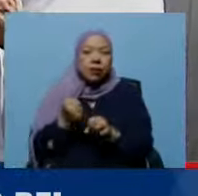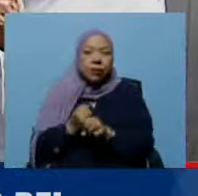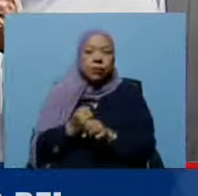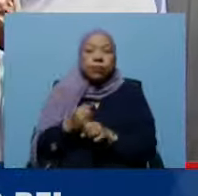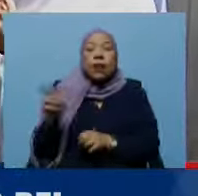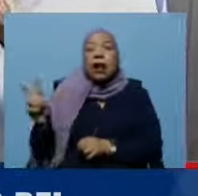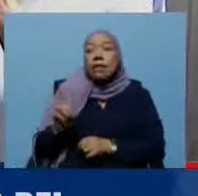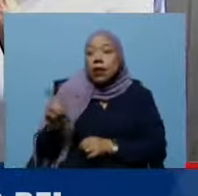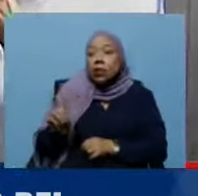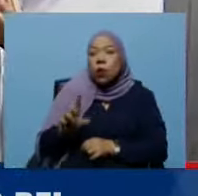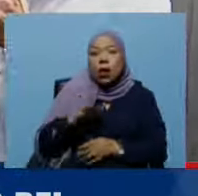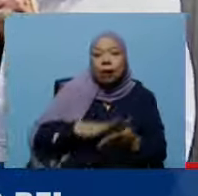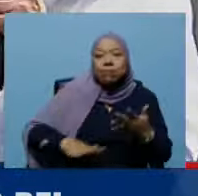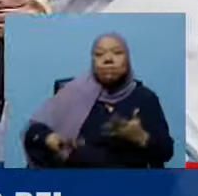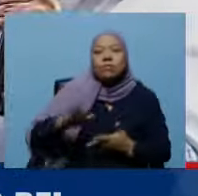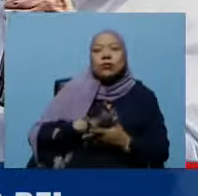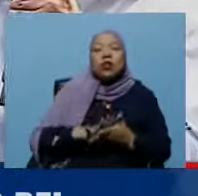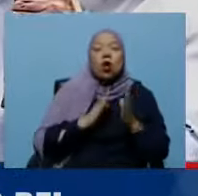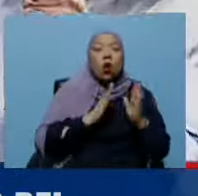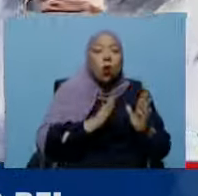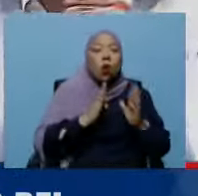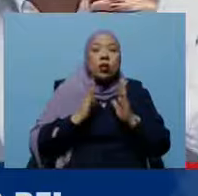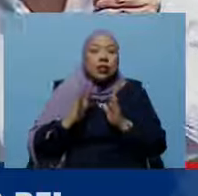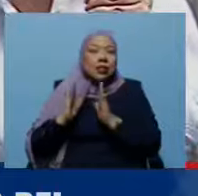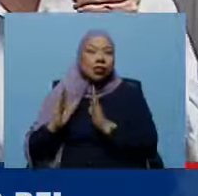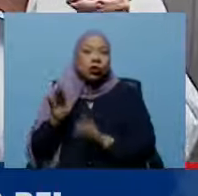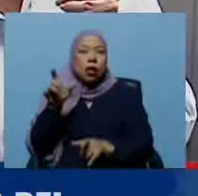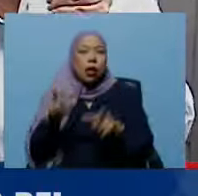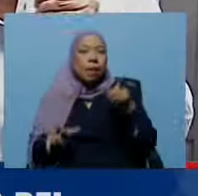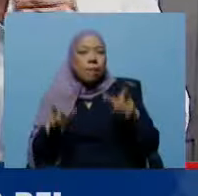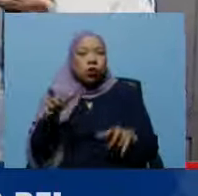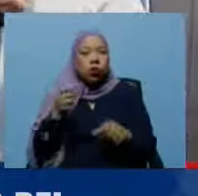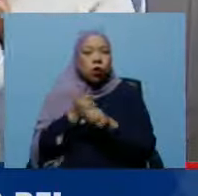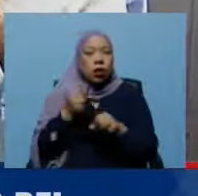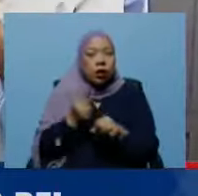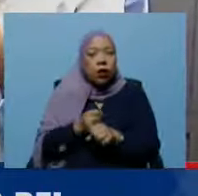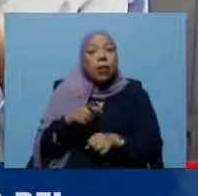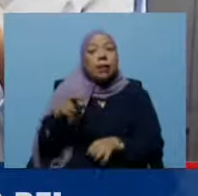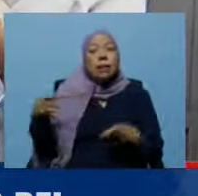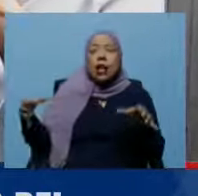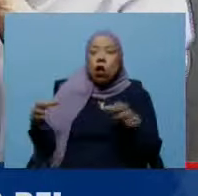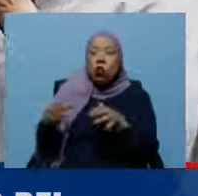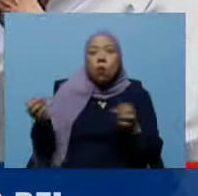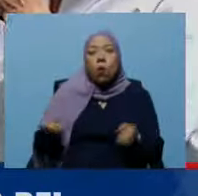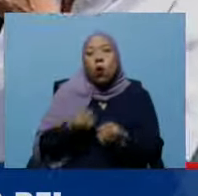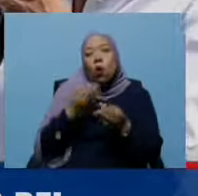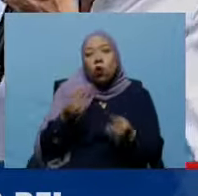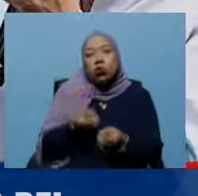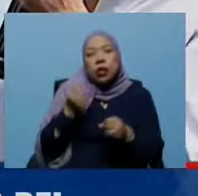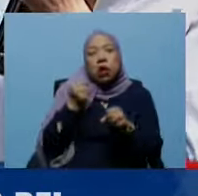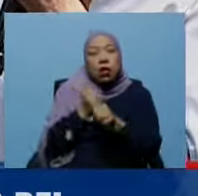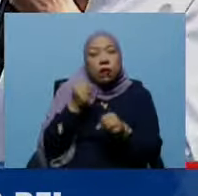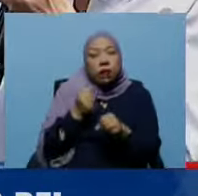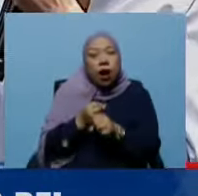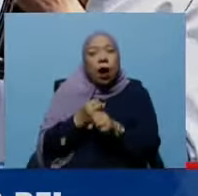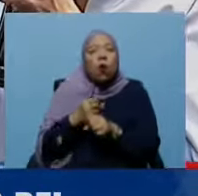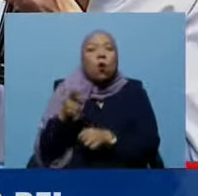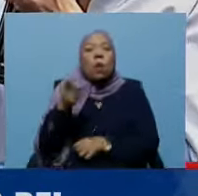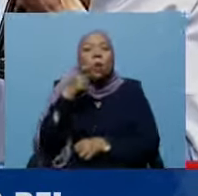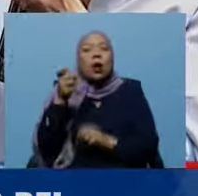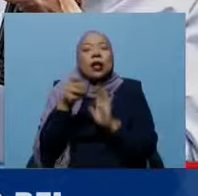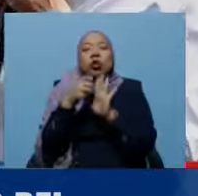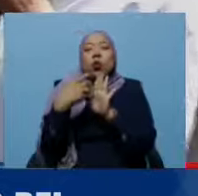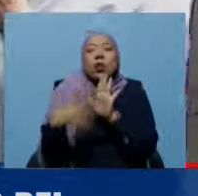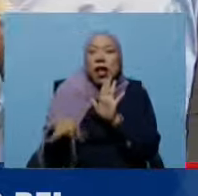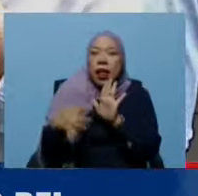los trabajadores, de la organización de los trabajadores, de los consejos productivos, los trabajadores y las trabajadoras, de cómo dar